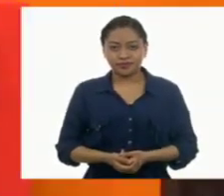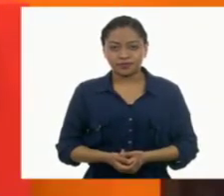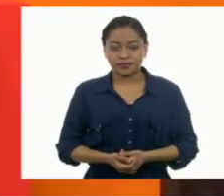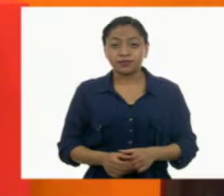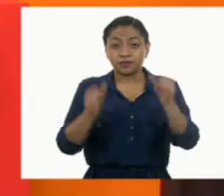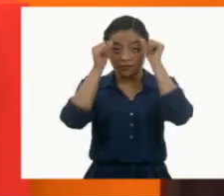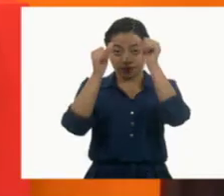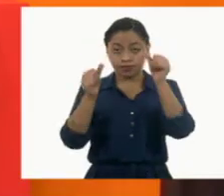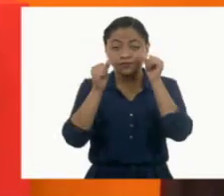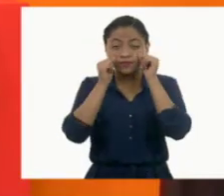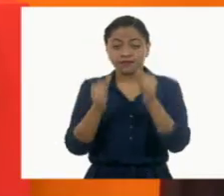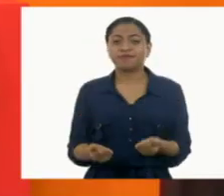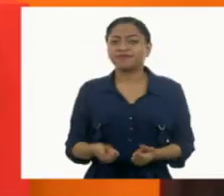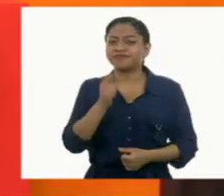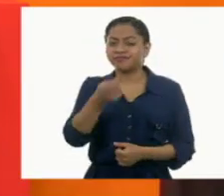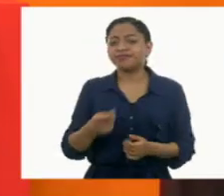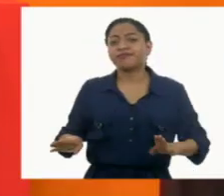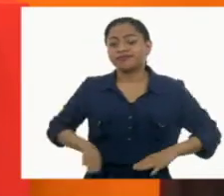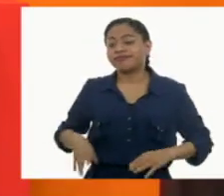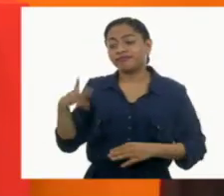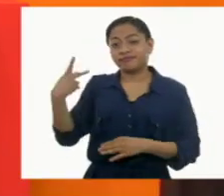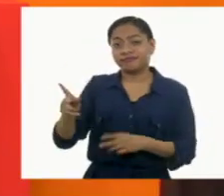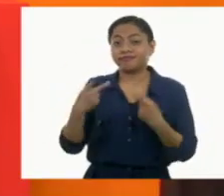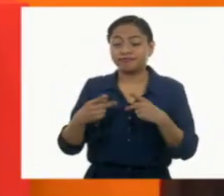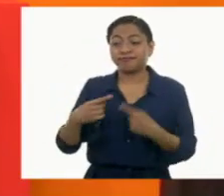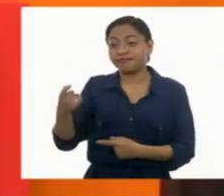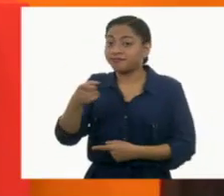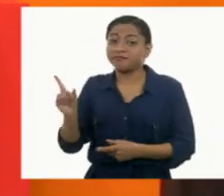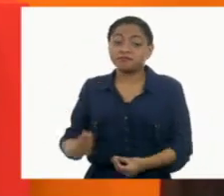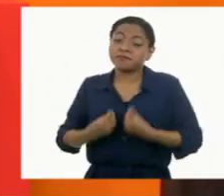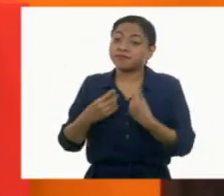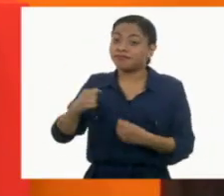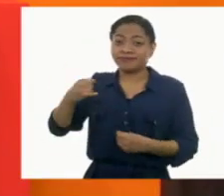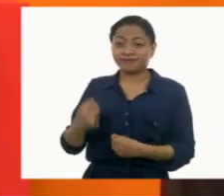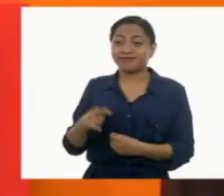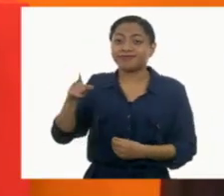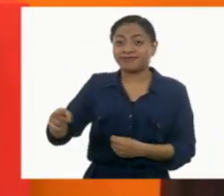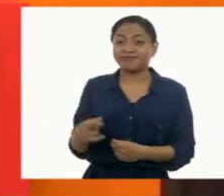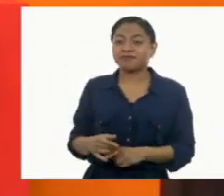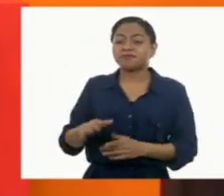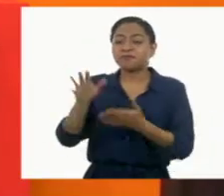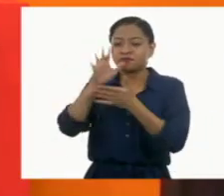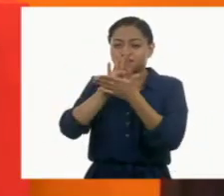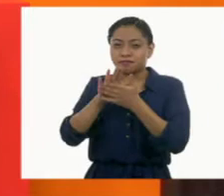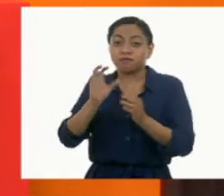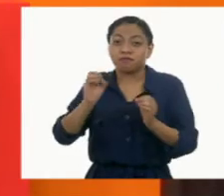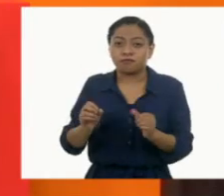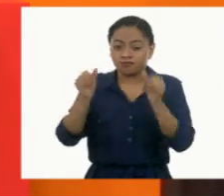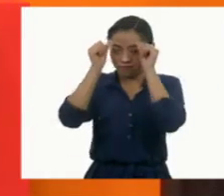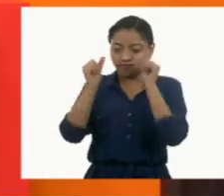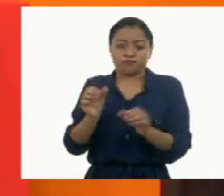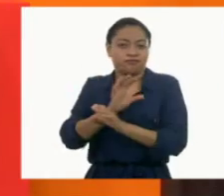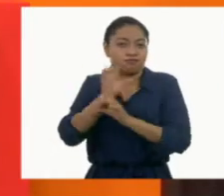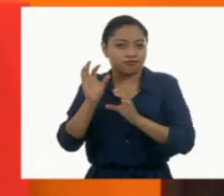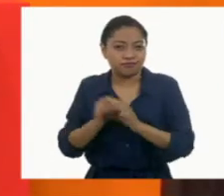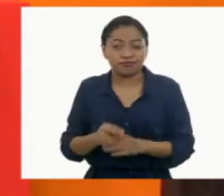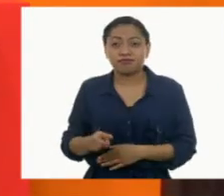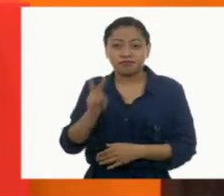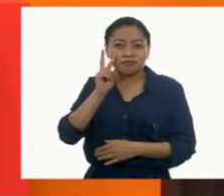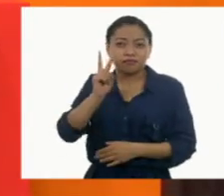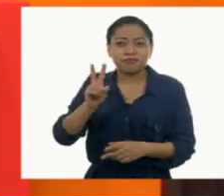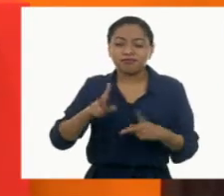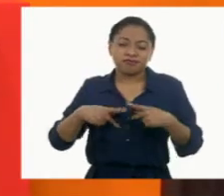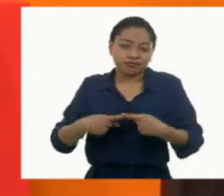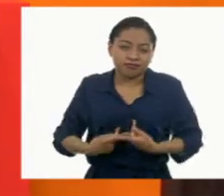La ceguera es una condición con la que viven algunas personas que tienen limitado total o parcialmente su campo o agudeza